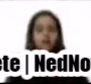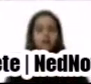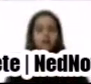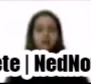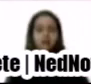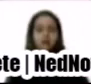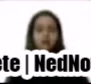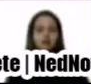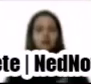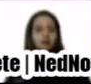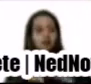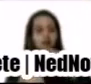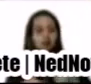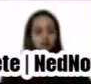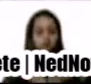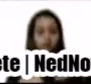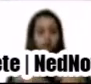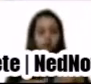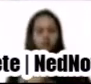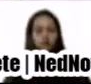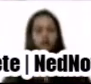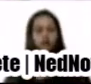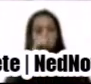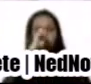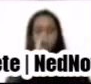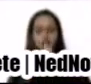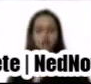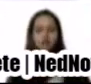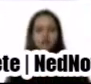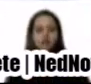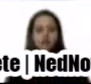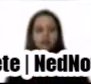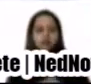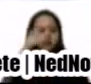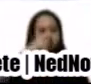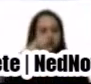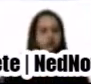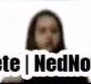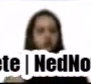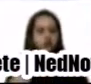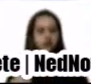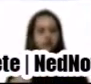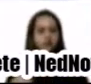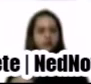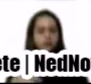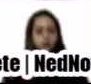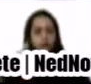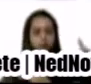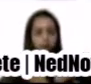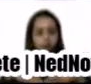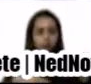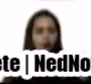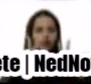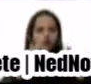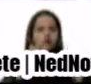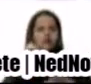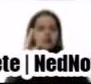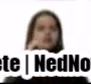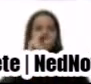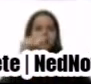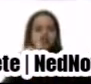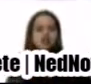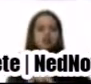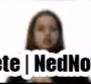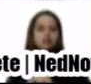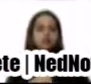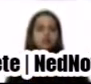comunidad internacional. Son absolutamente justas, son absolutamente necesarias. Cada una de las actuaciones de este TSJ han sido